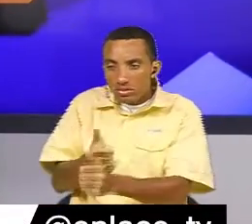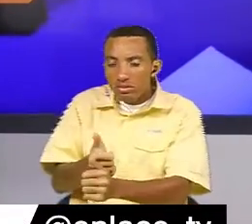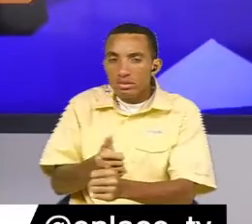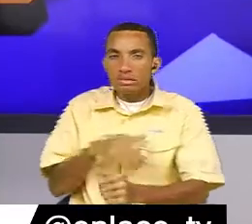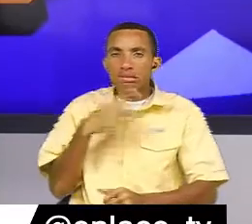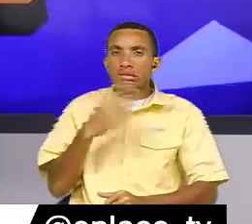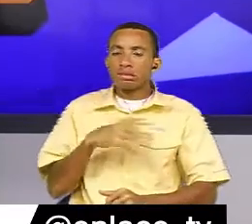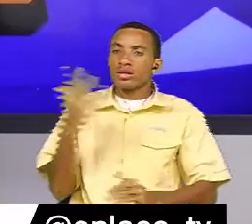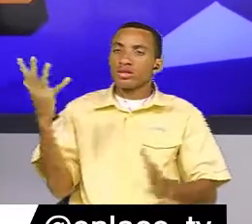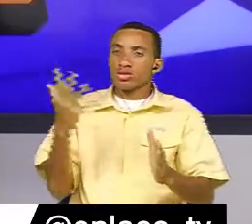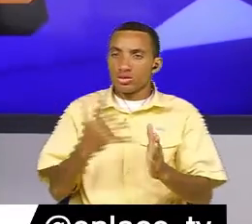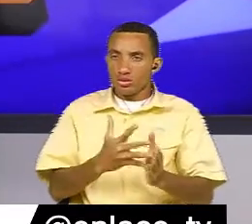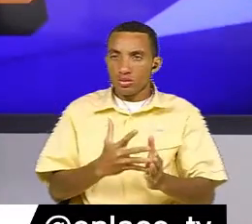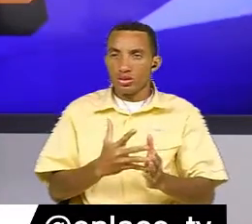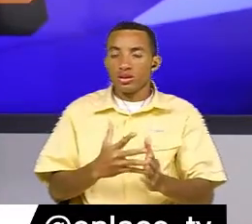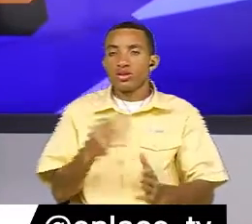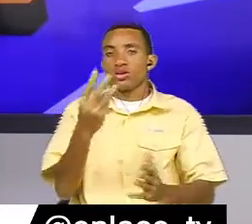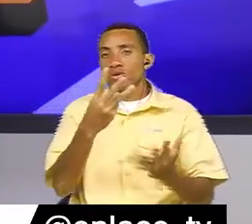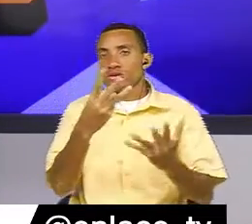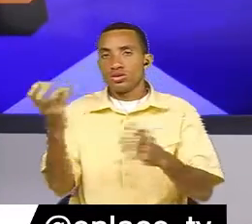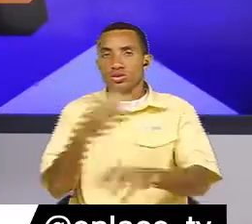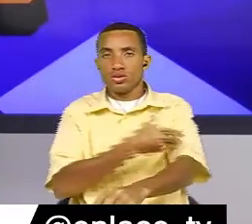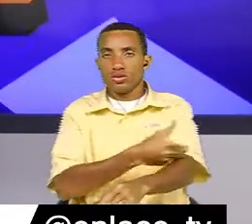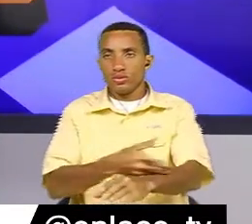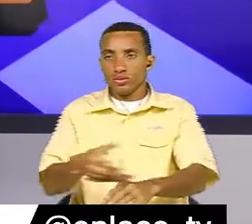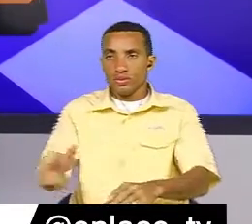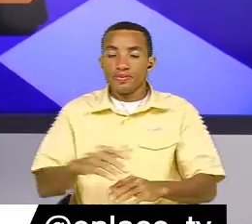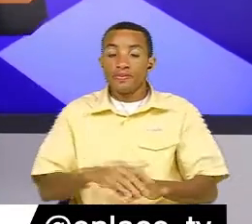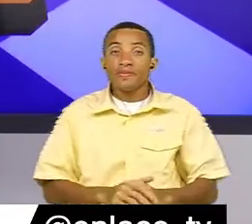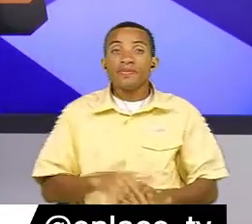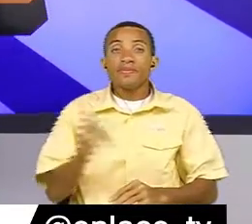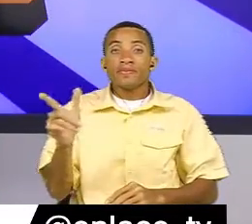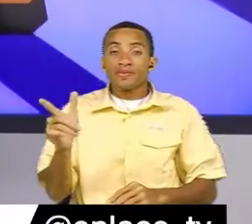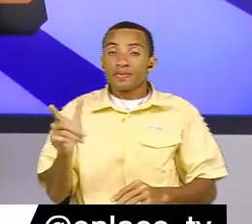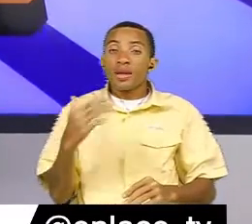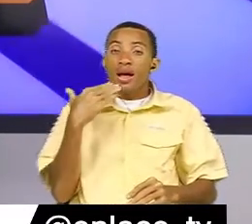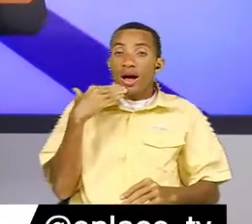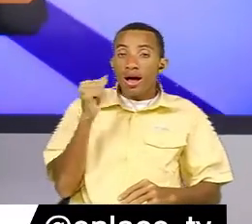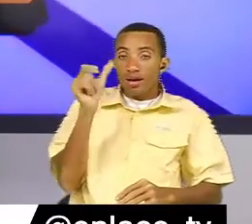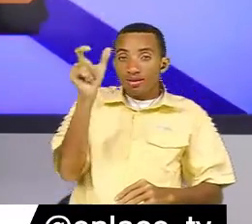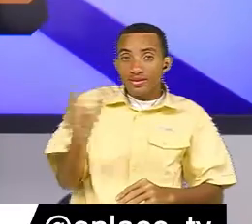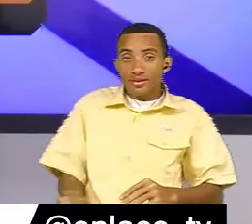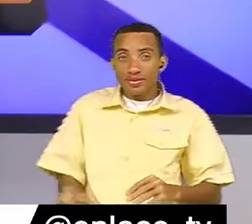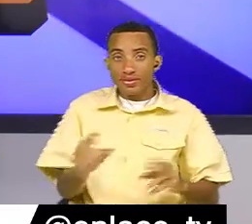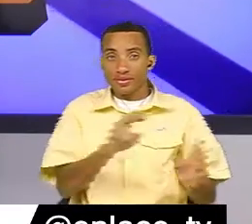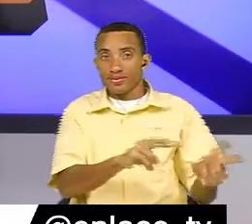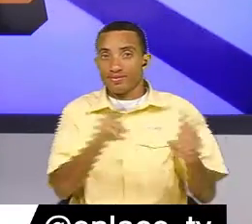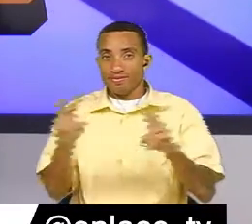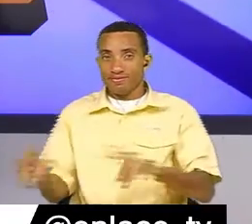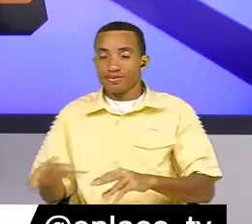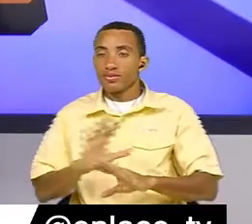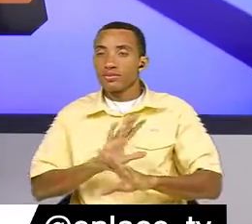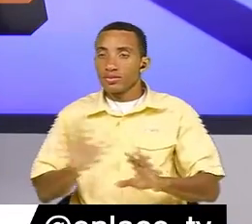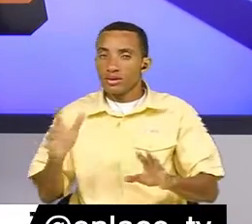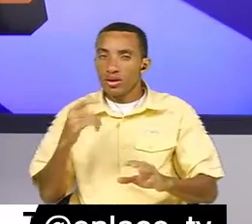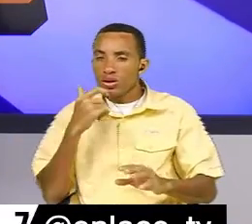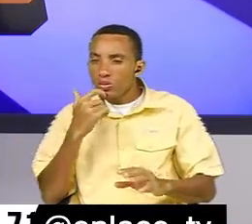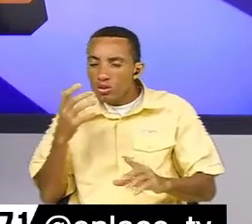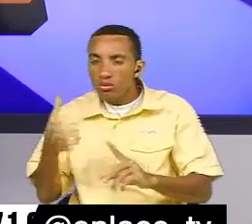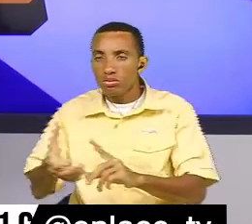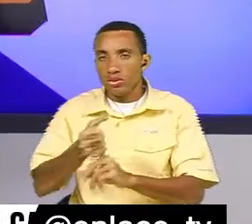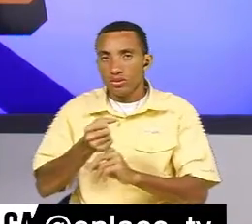5.800 millones de pesos. La Contralora Oliva Olivella Guarín informó que ya dio traslado a los entes competentes sobre estos hallazgos.